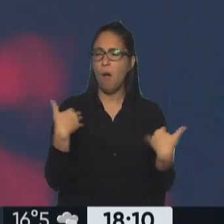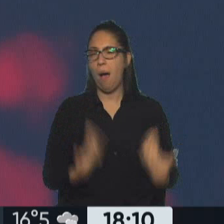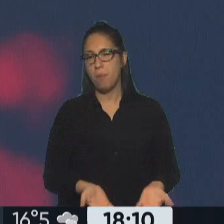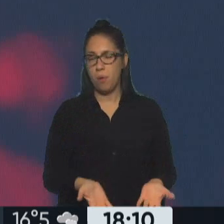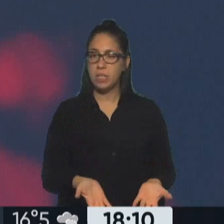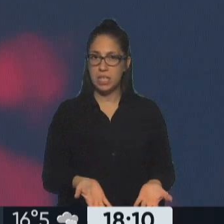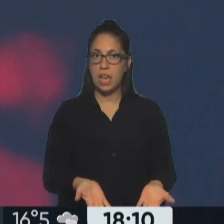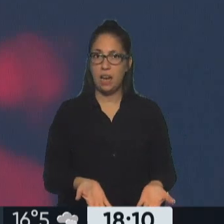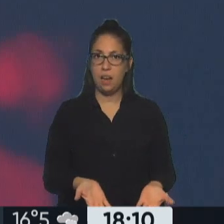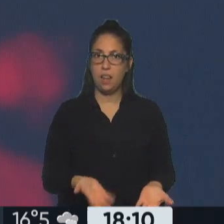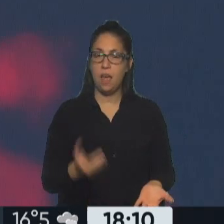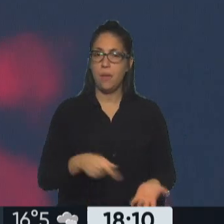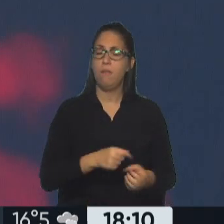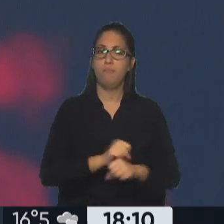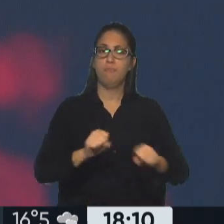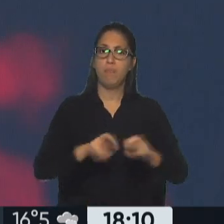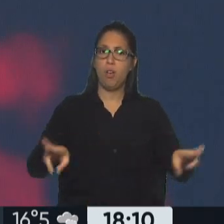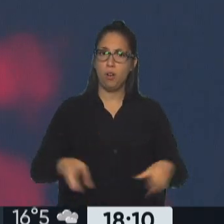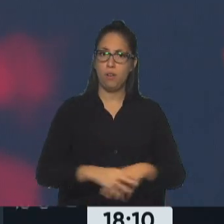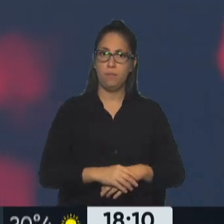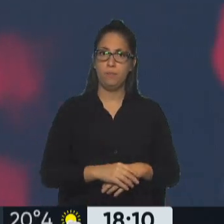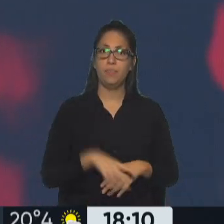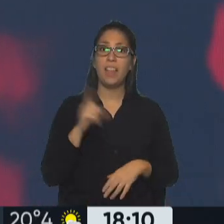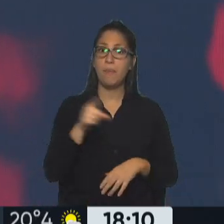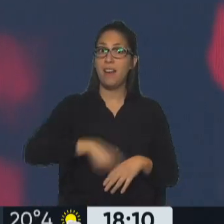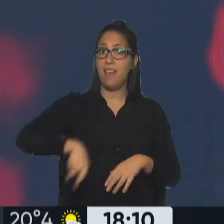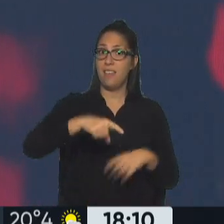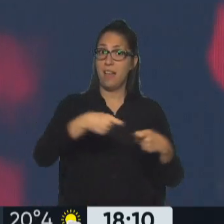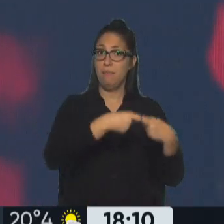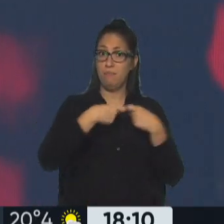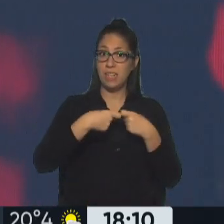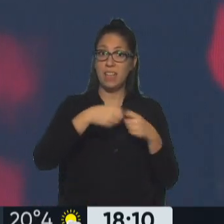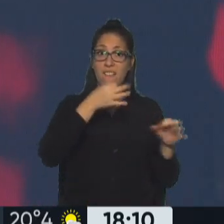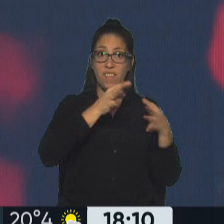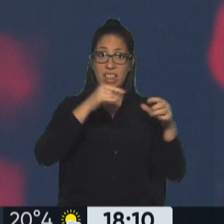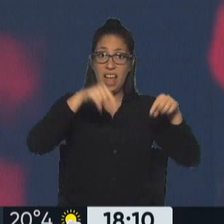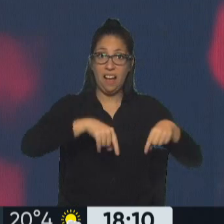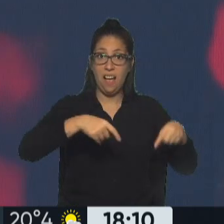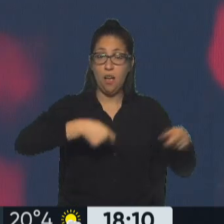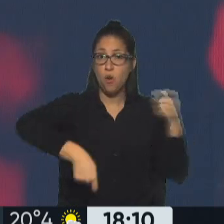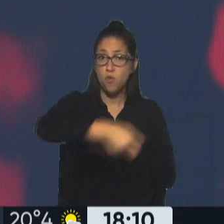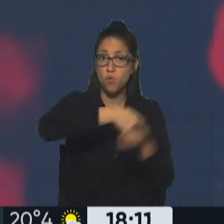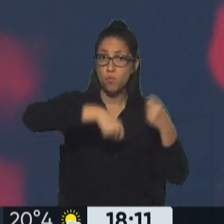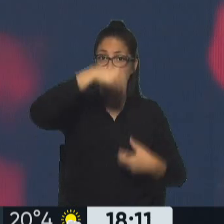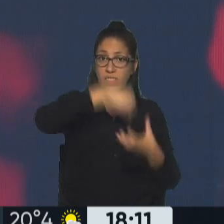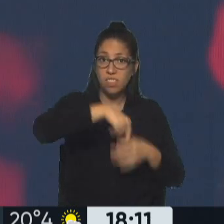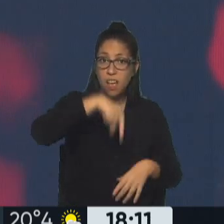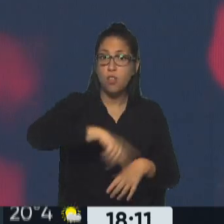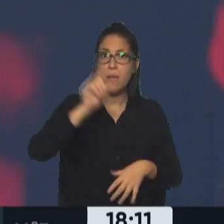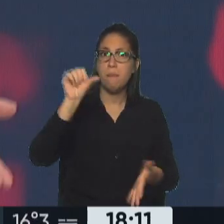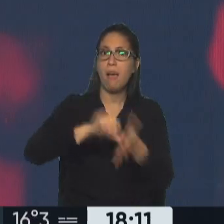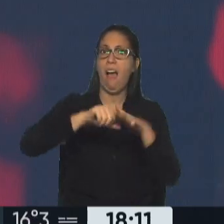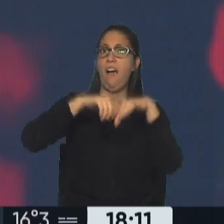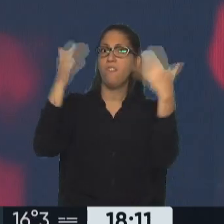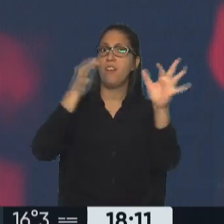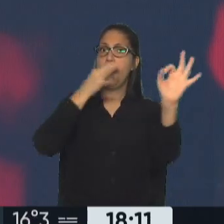podemos nombrar, que están estos grupos concentrados en la economía, son exportadores también. O sea, además de vender alimentos acá en el mercado interno, son exportadores, entonces